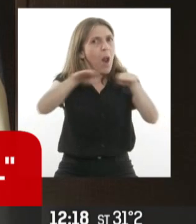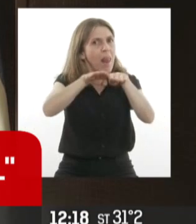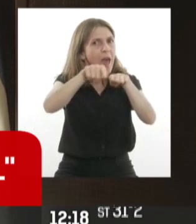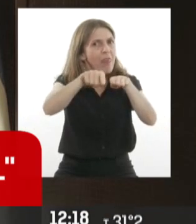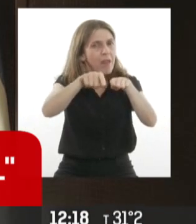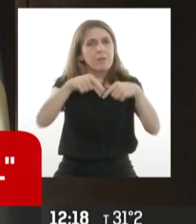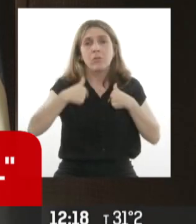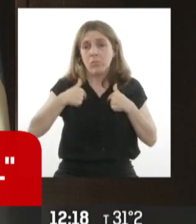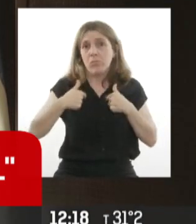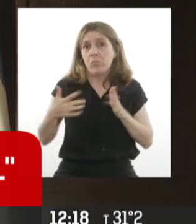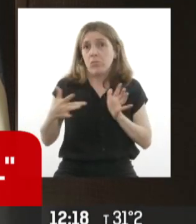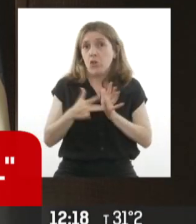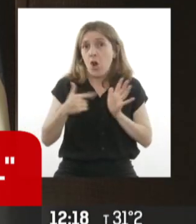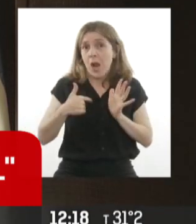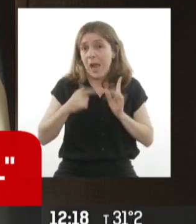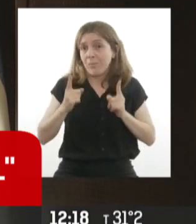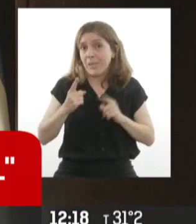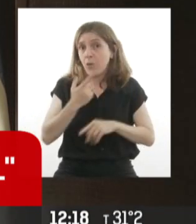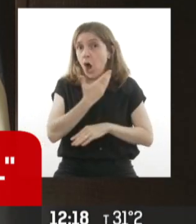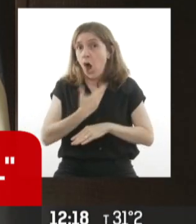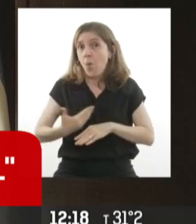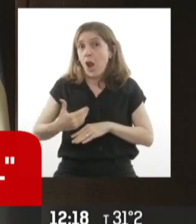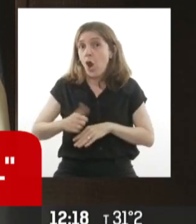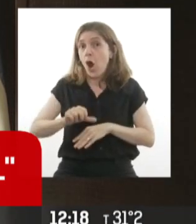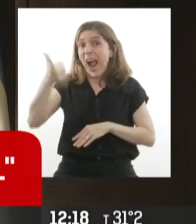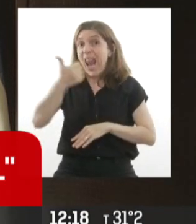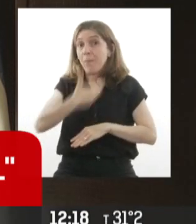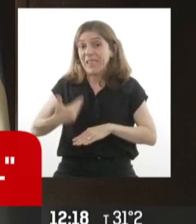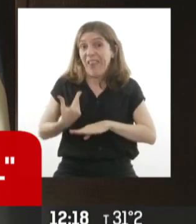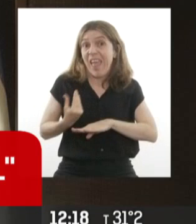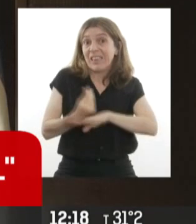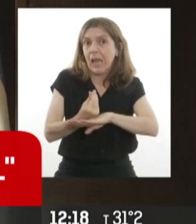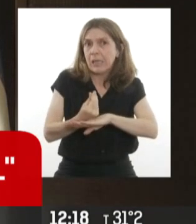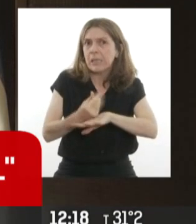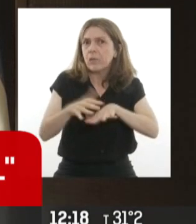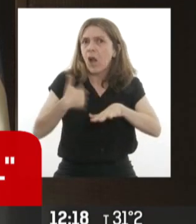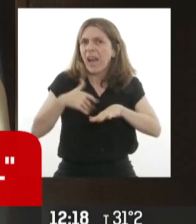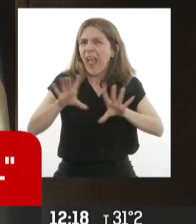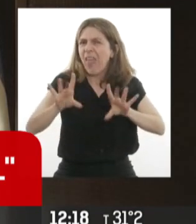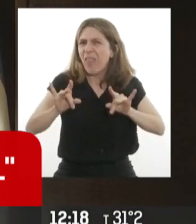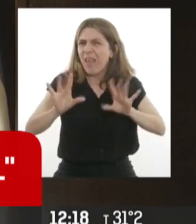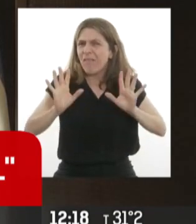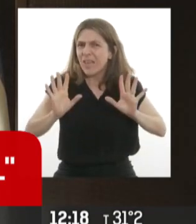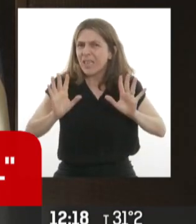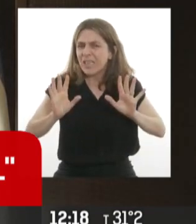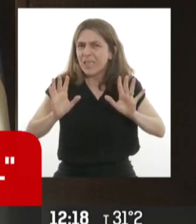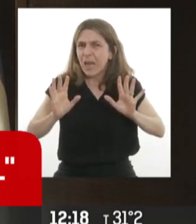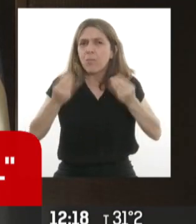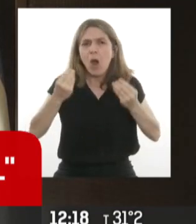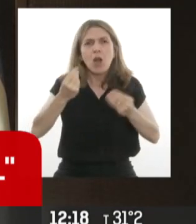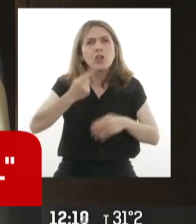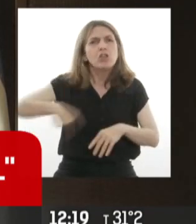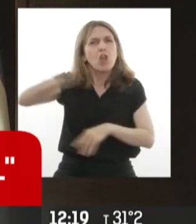A mí me ha tocado llegar al gobierno en un momento muy difícil de Argentina, donde además todos